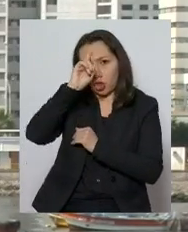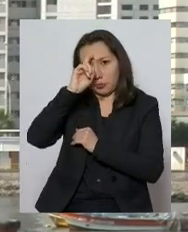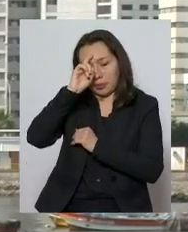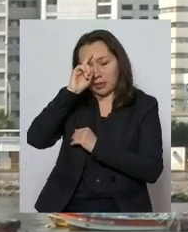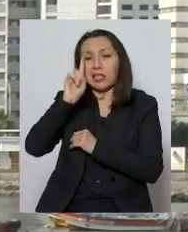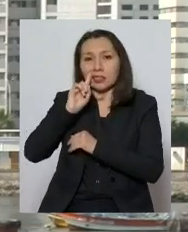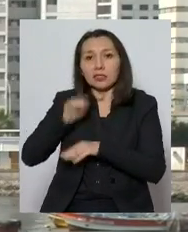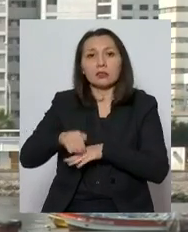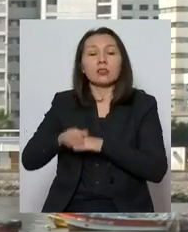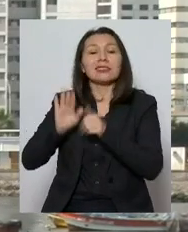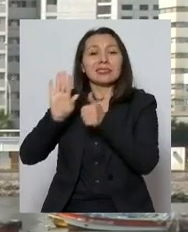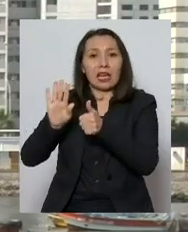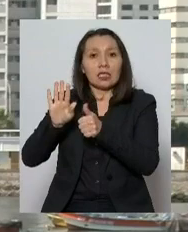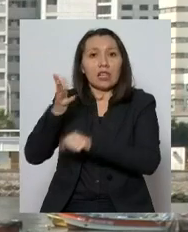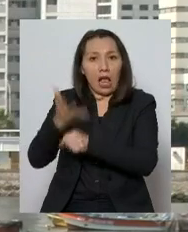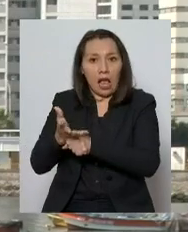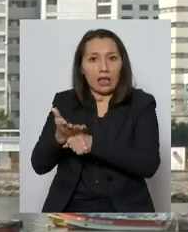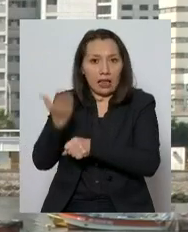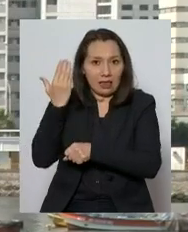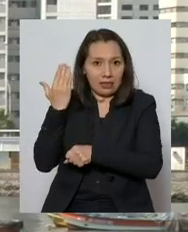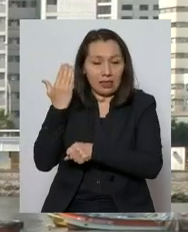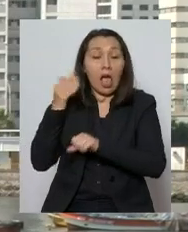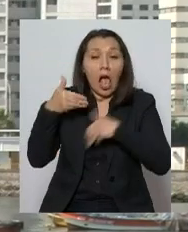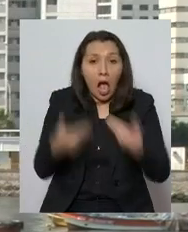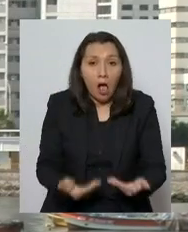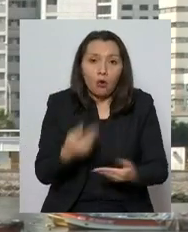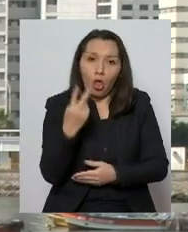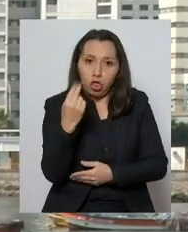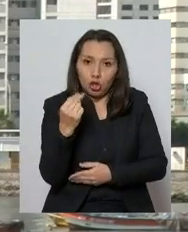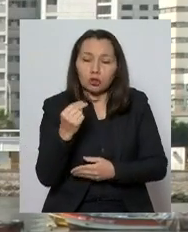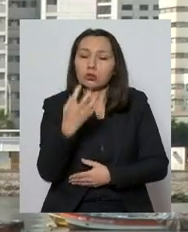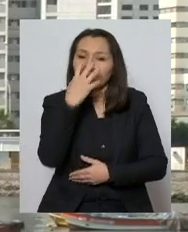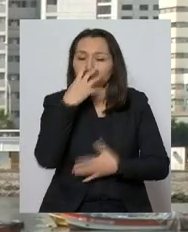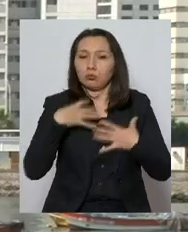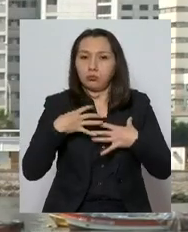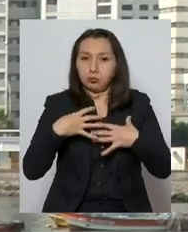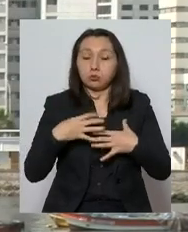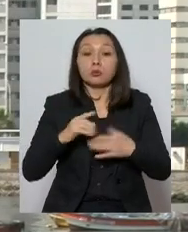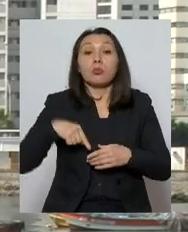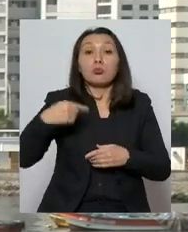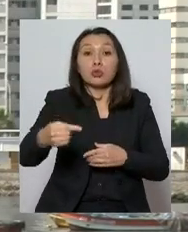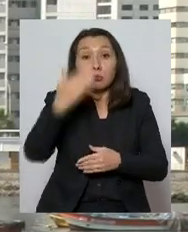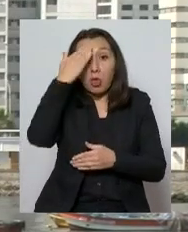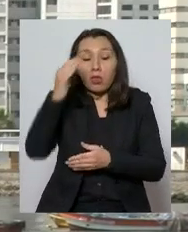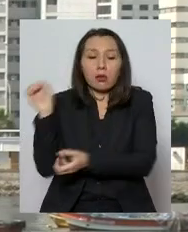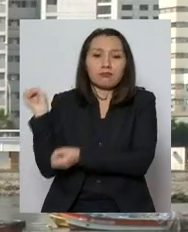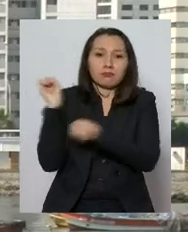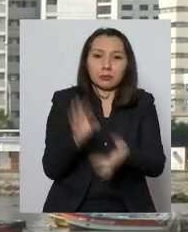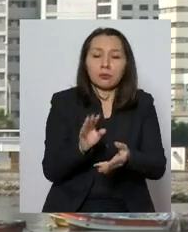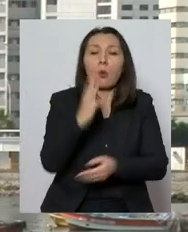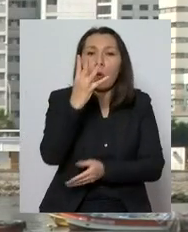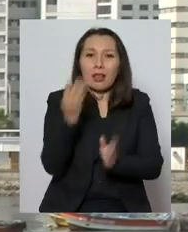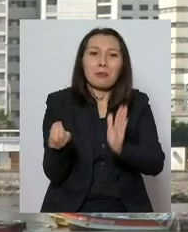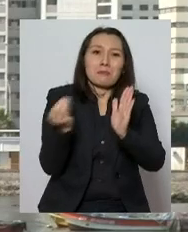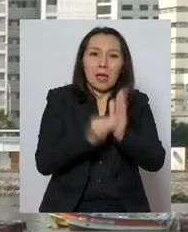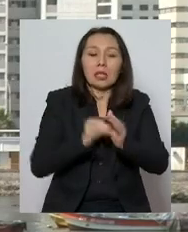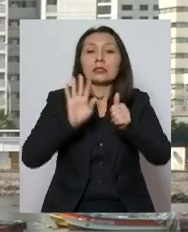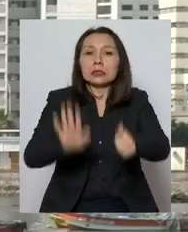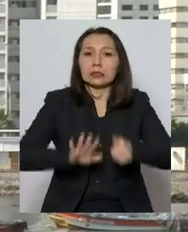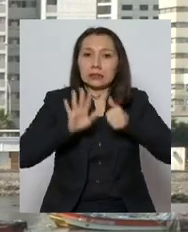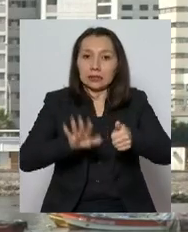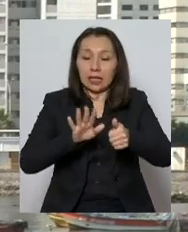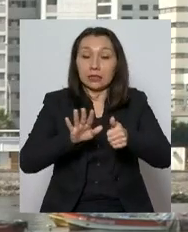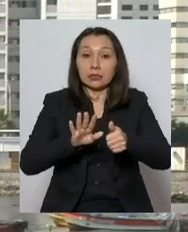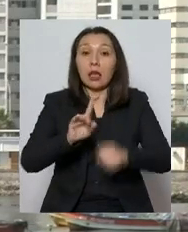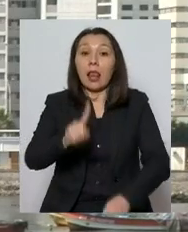Hospital Regional 6 respiradores. Tenemos 12. En los próximos días vienen en camino ya 4 más, 16.